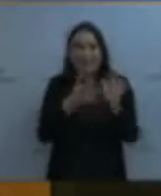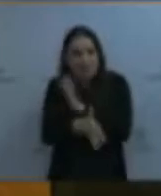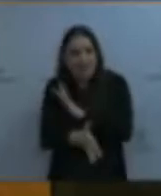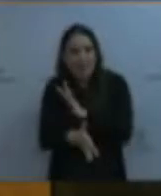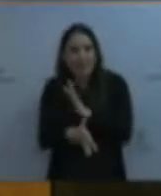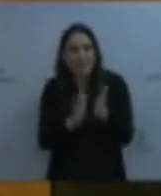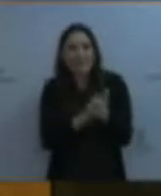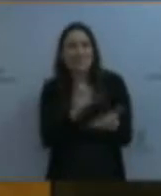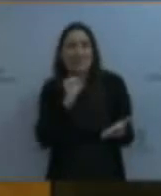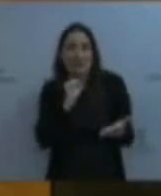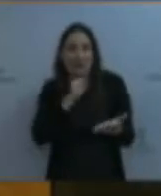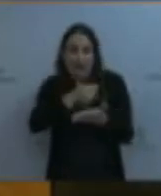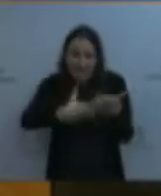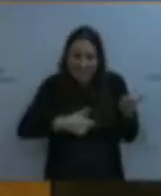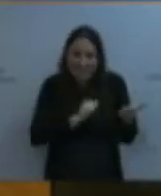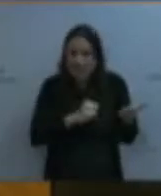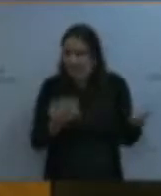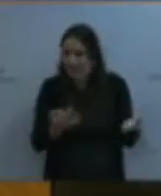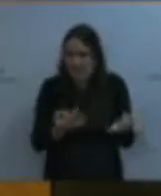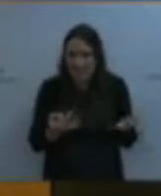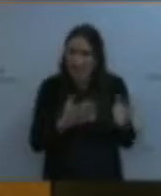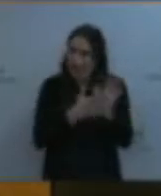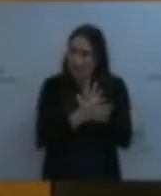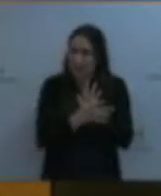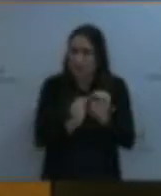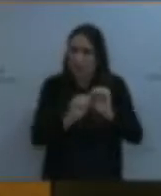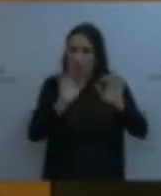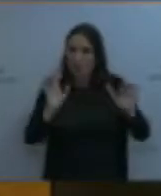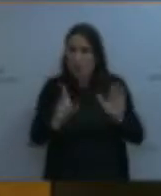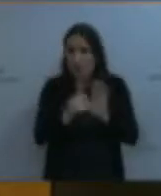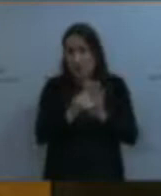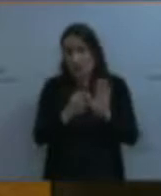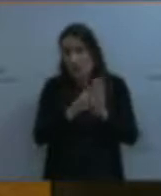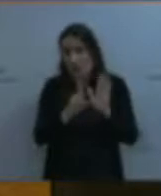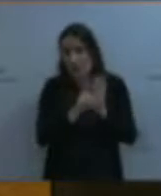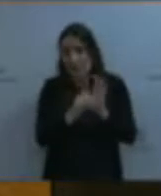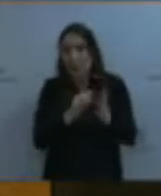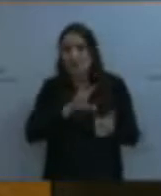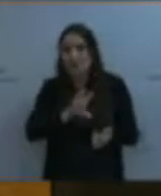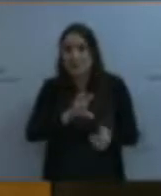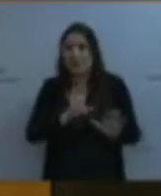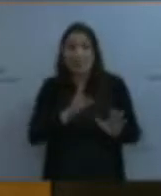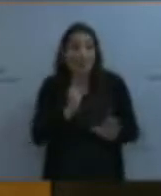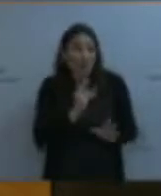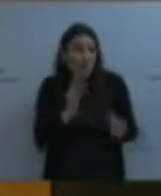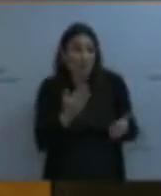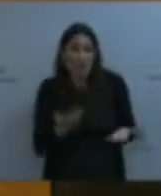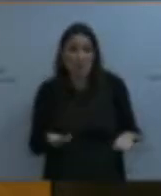la situación de las listes de espera, descritos en los reales decretos estatales, pero no se compromete a